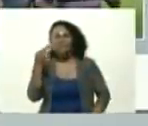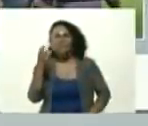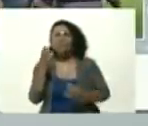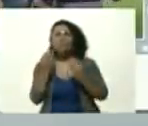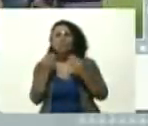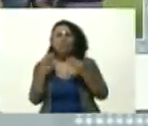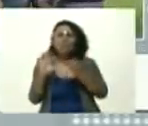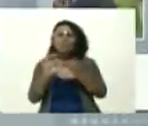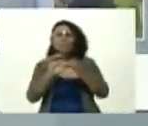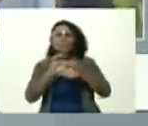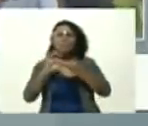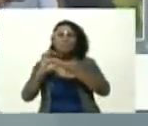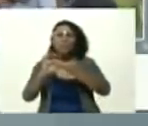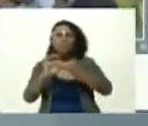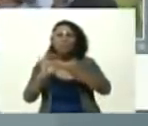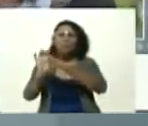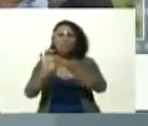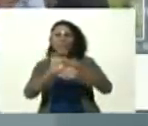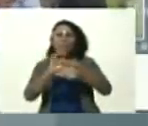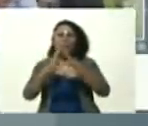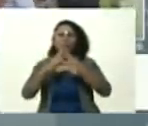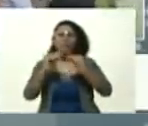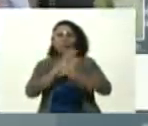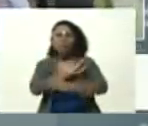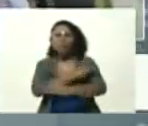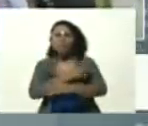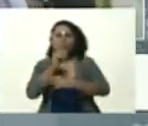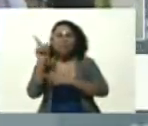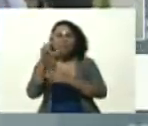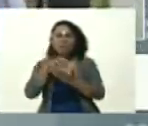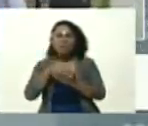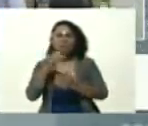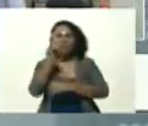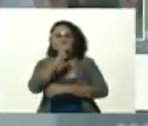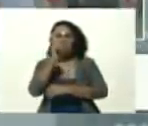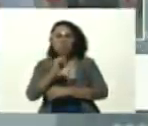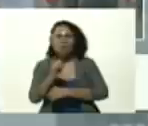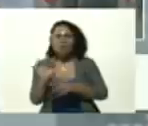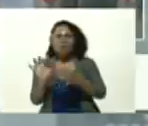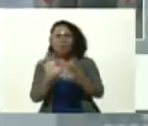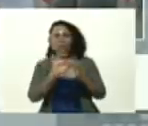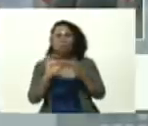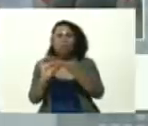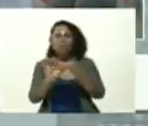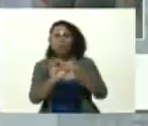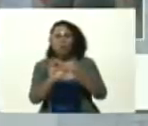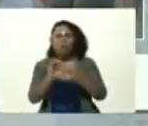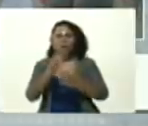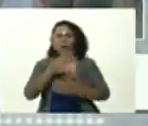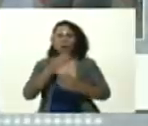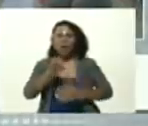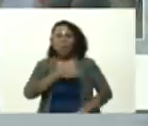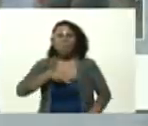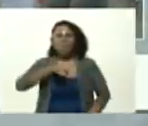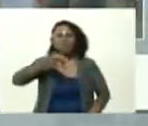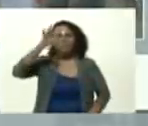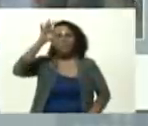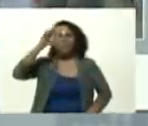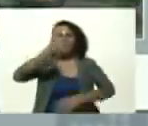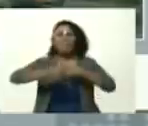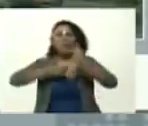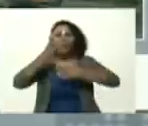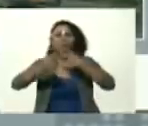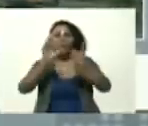unión, unión de todas las fuerzas en el Zulia, la unión espiritual,